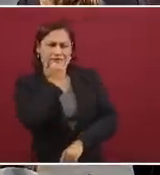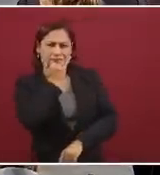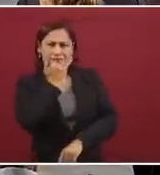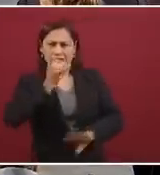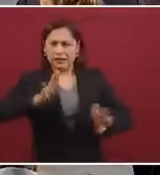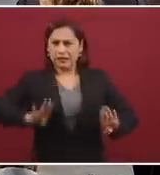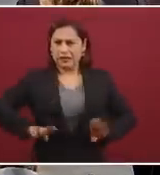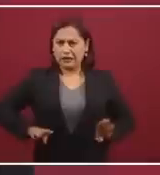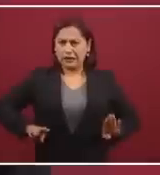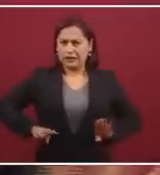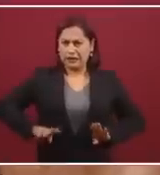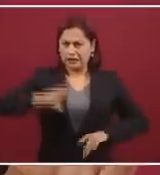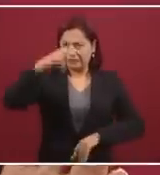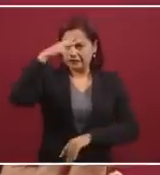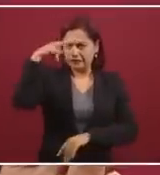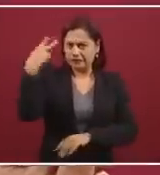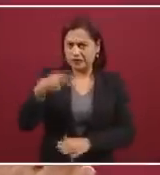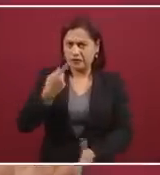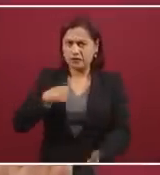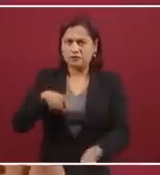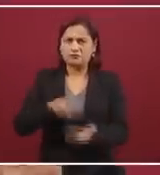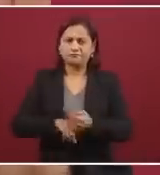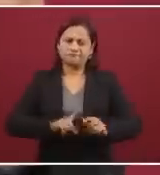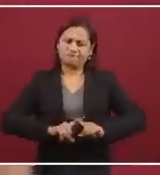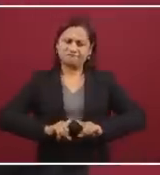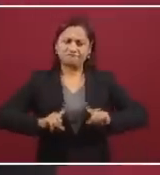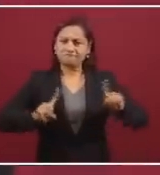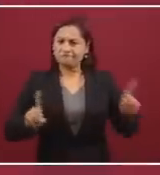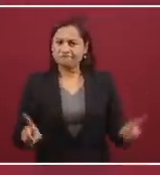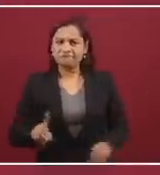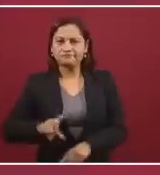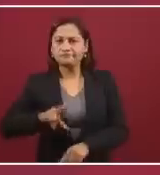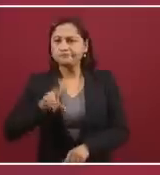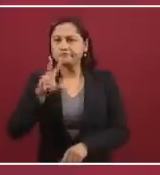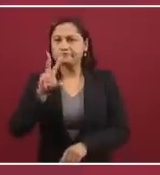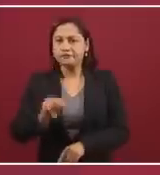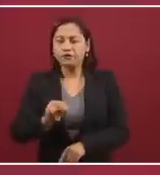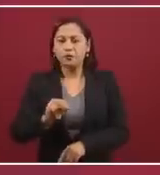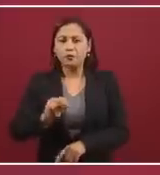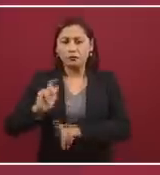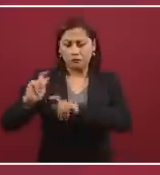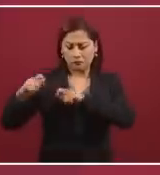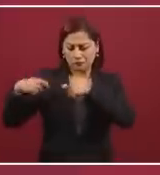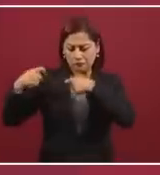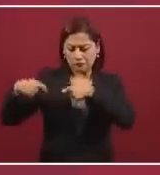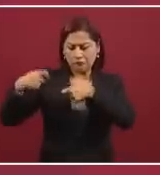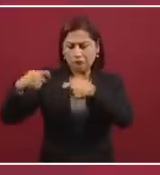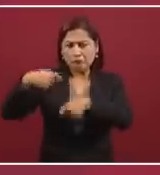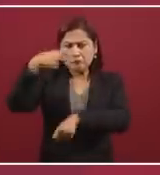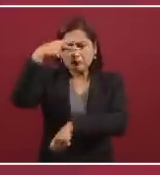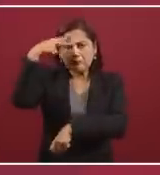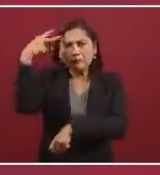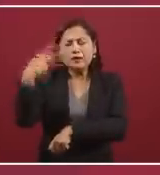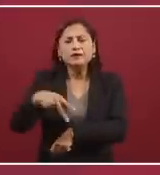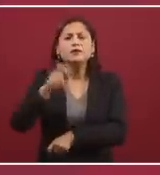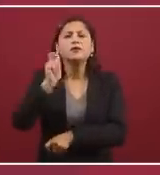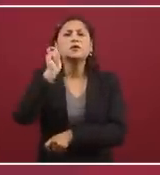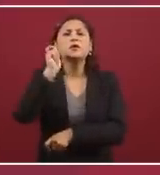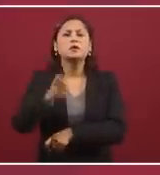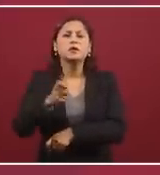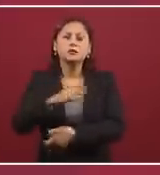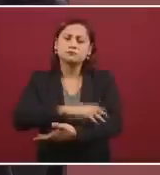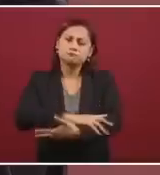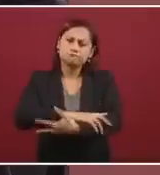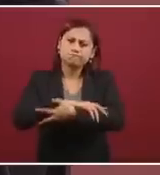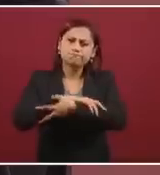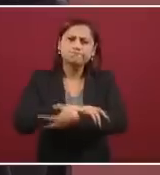eso no tiene que ver con nuestra tradición d fraternidad